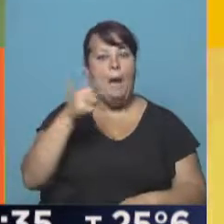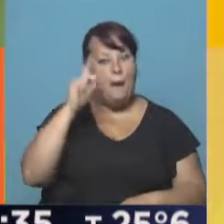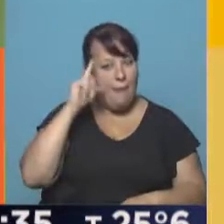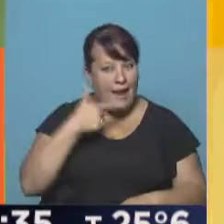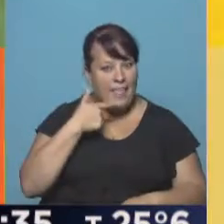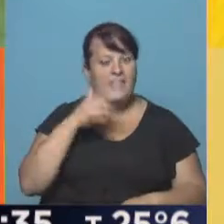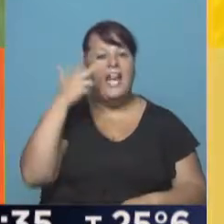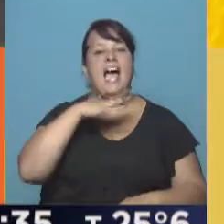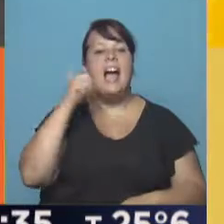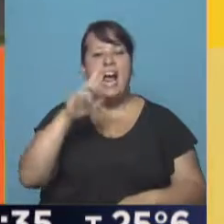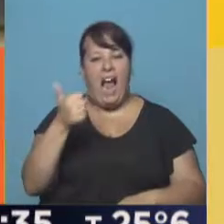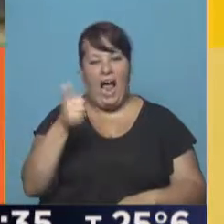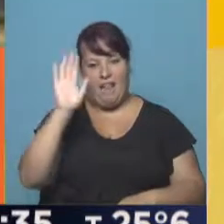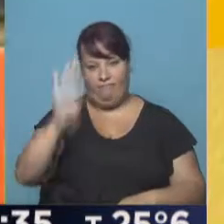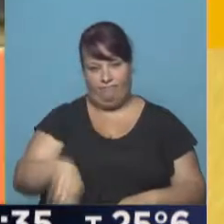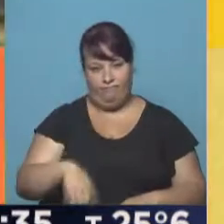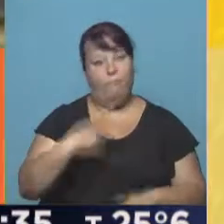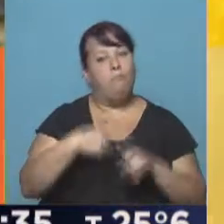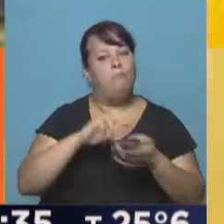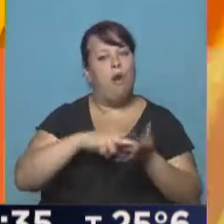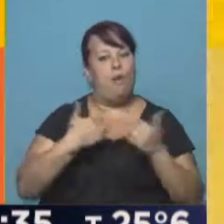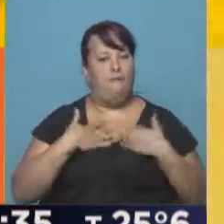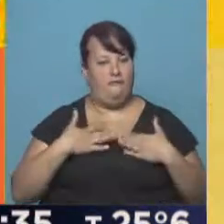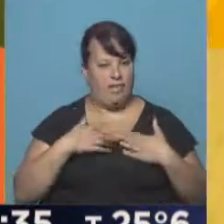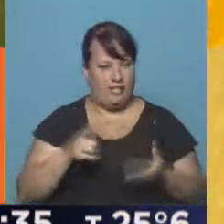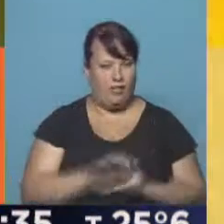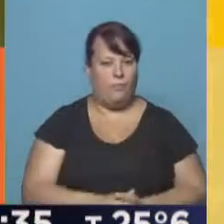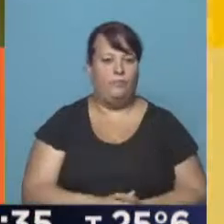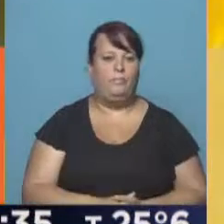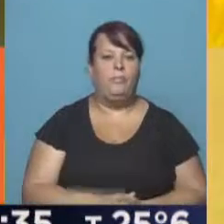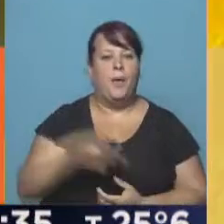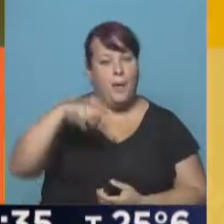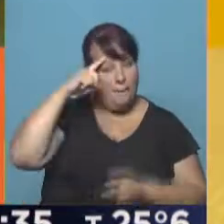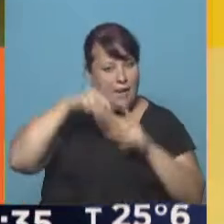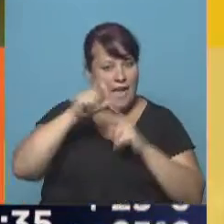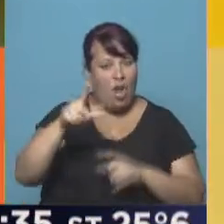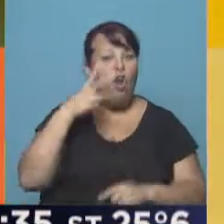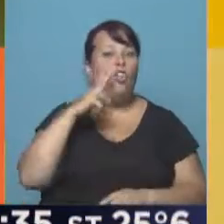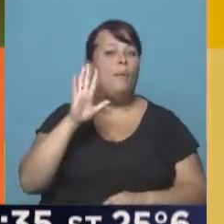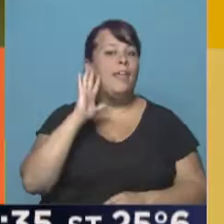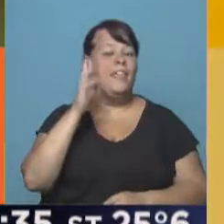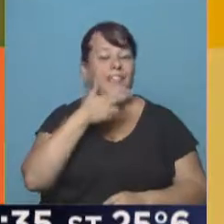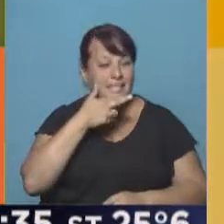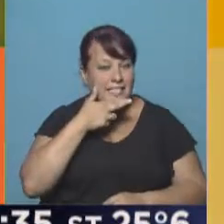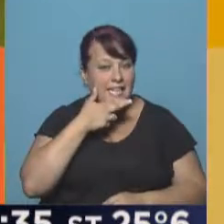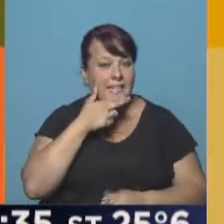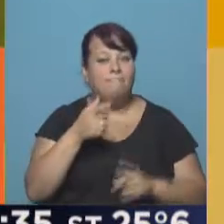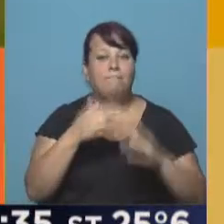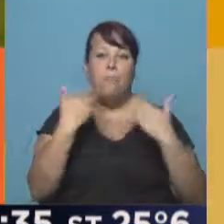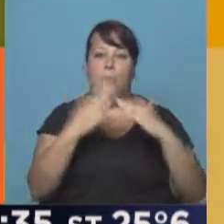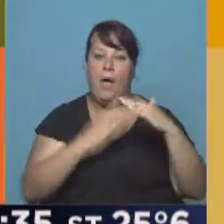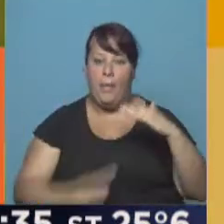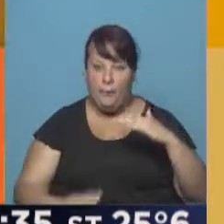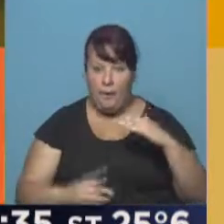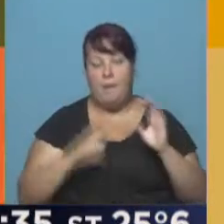y Gonzalo Jara fueron dados de baja por problemas físicos. Peñarol comenzará el 2017 en zona de